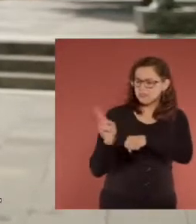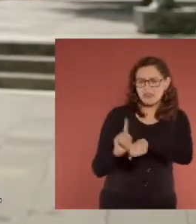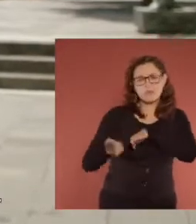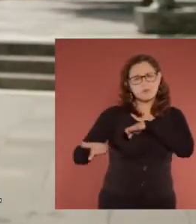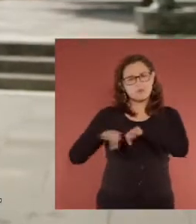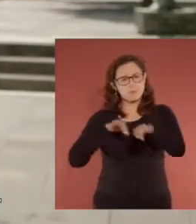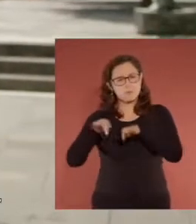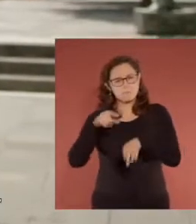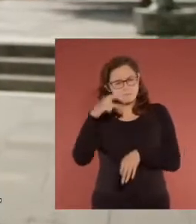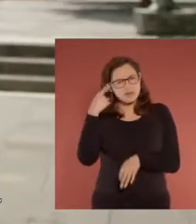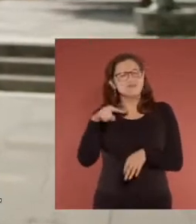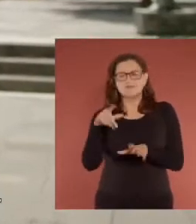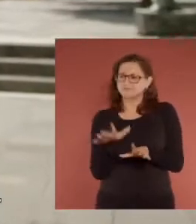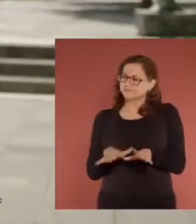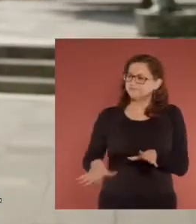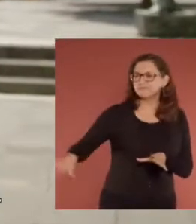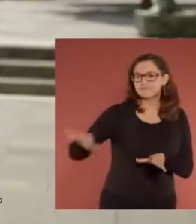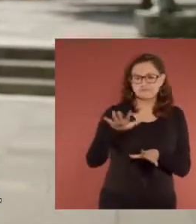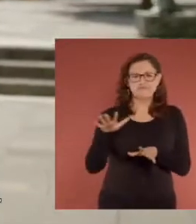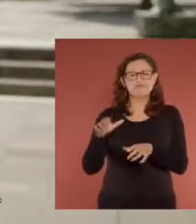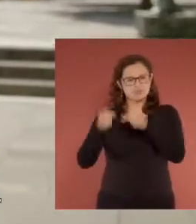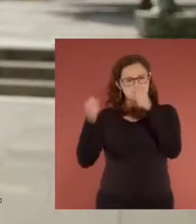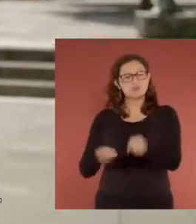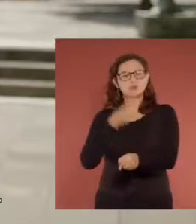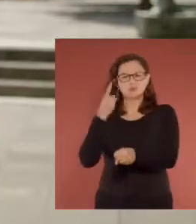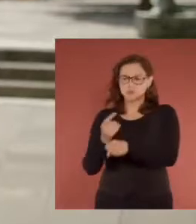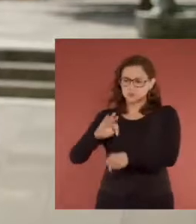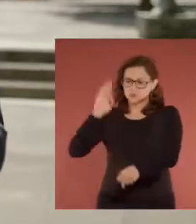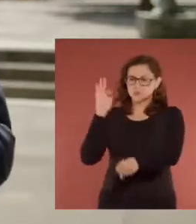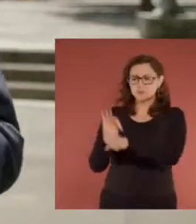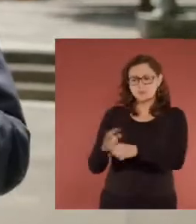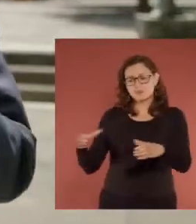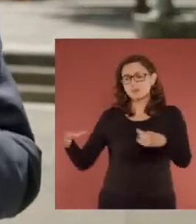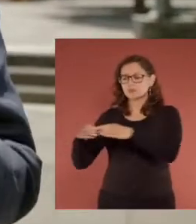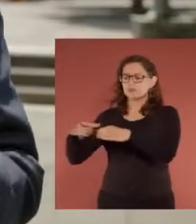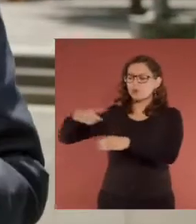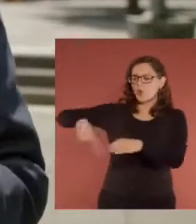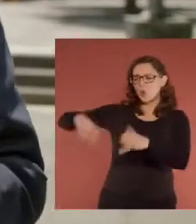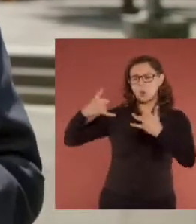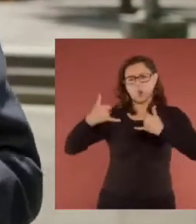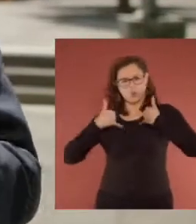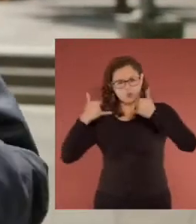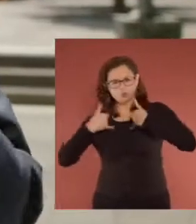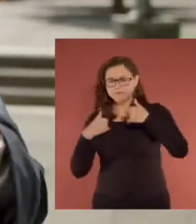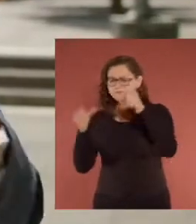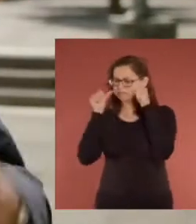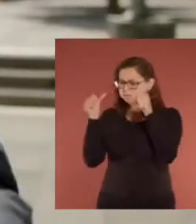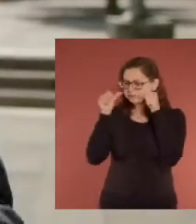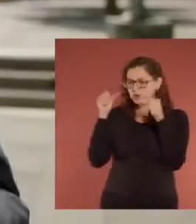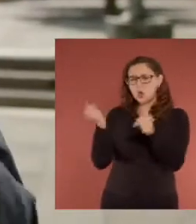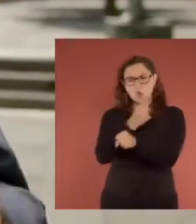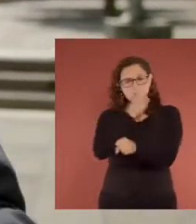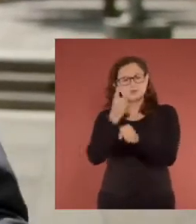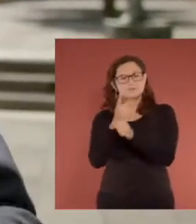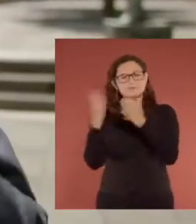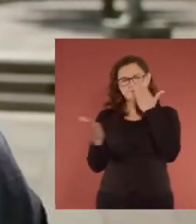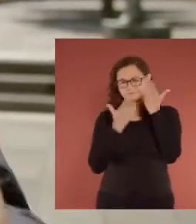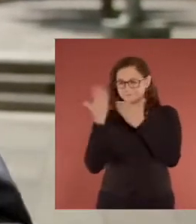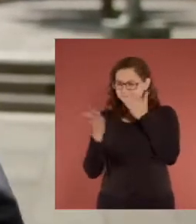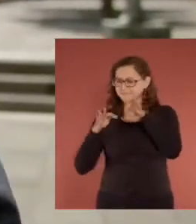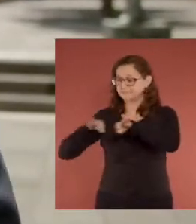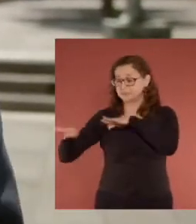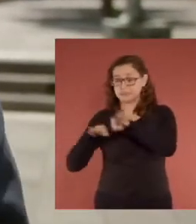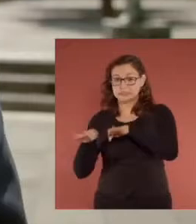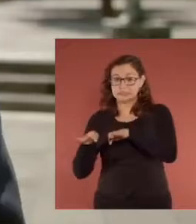para garantizar la seguridad de nuestro pueblo. Es atender a los jóvenes que tengan posibilidad de estudiar,